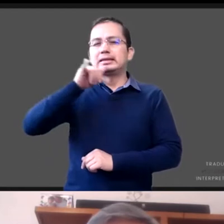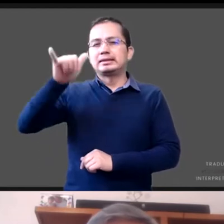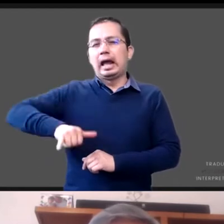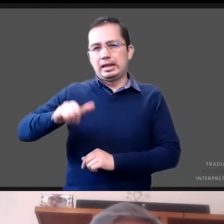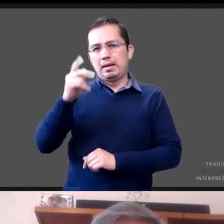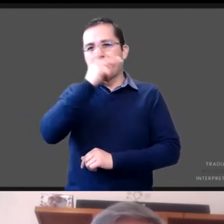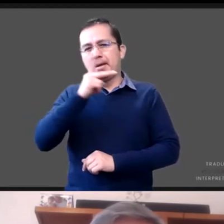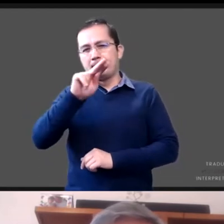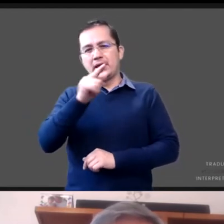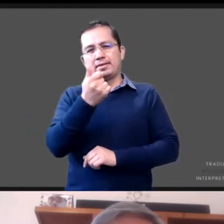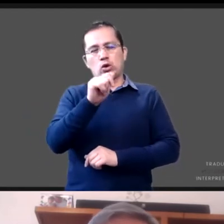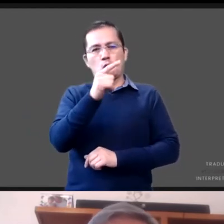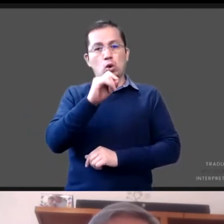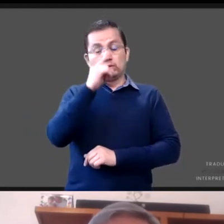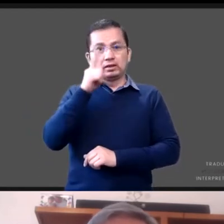creo que